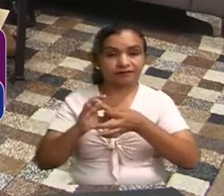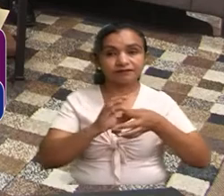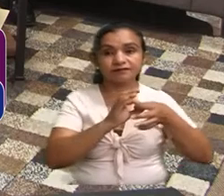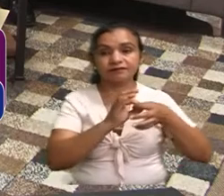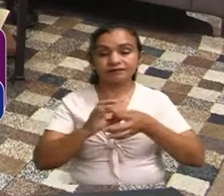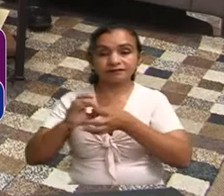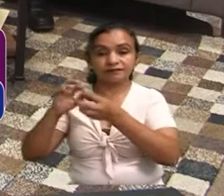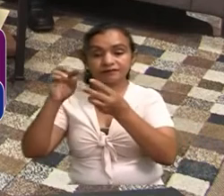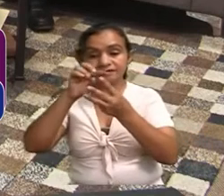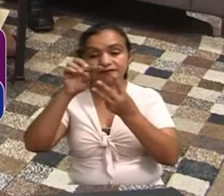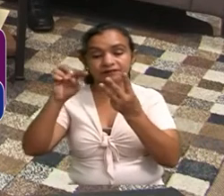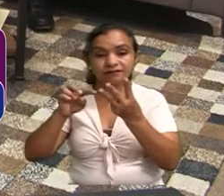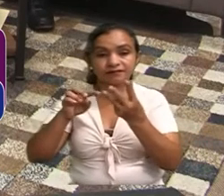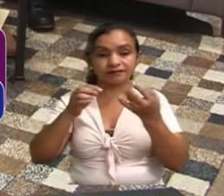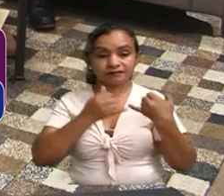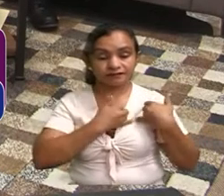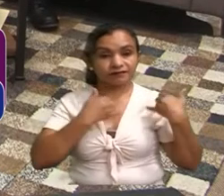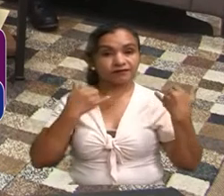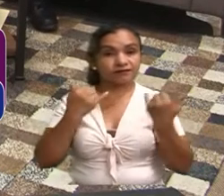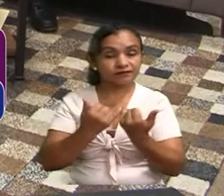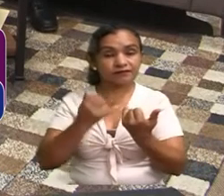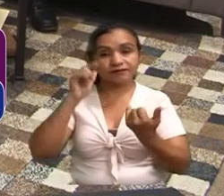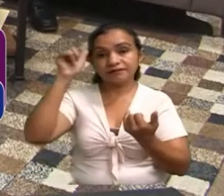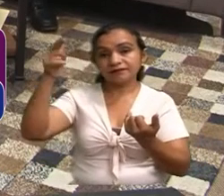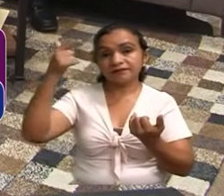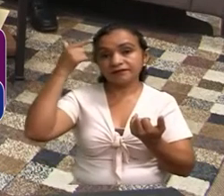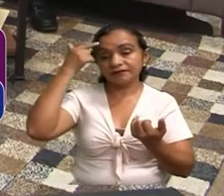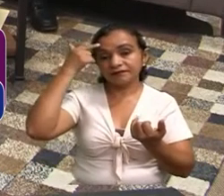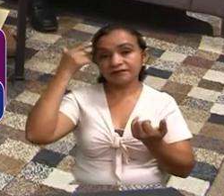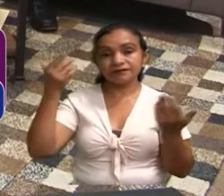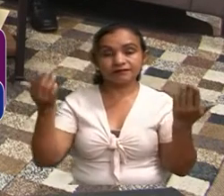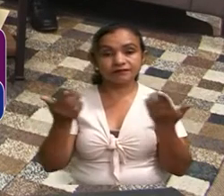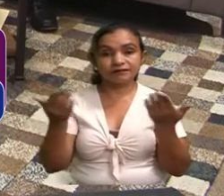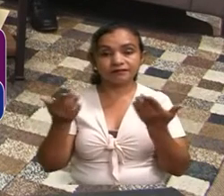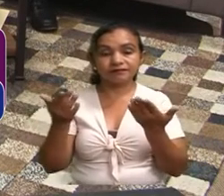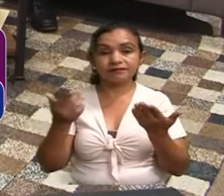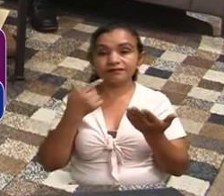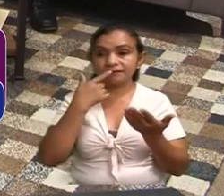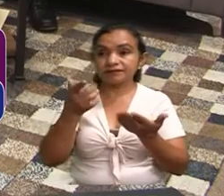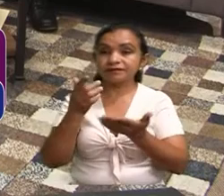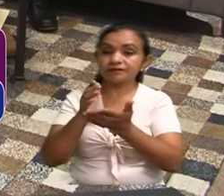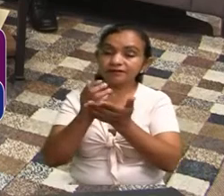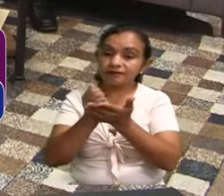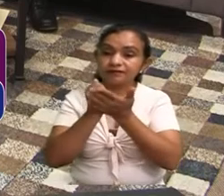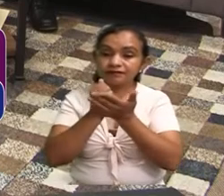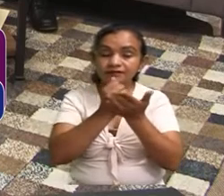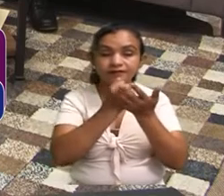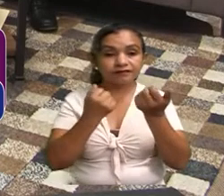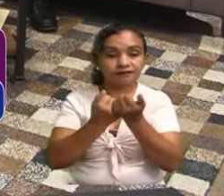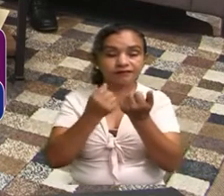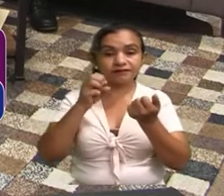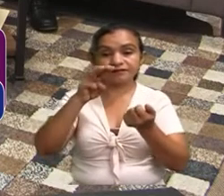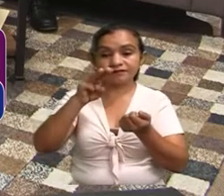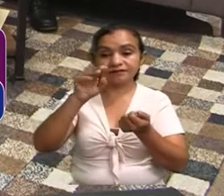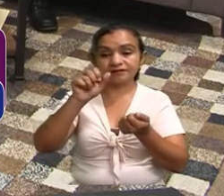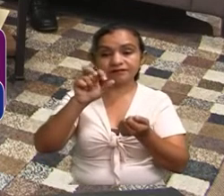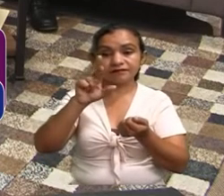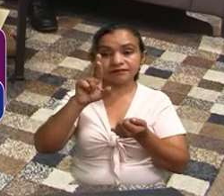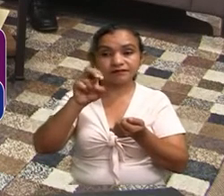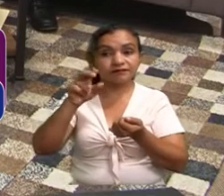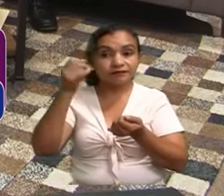tres instancias del gobierno, además de que pedimos la colaboración del resto de Telma Arena, para que nos